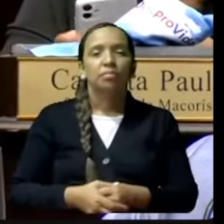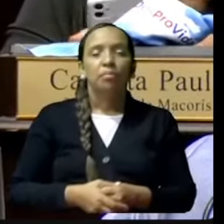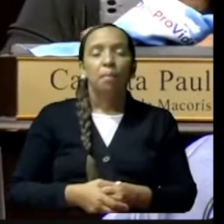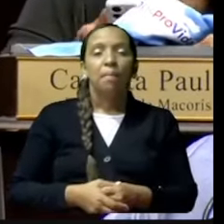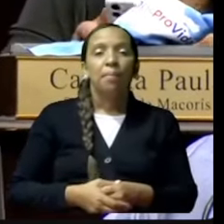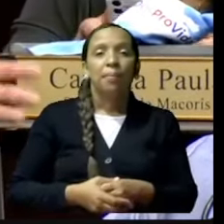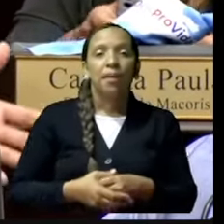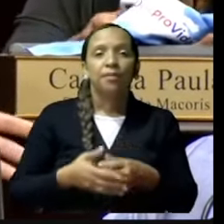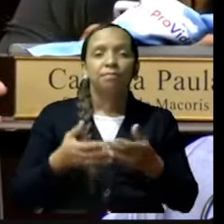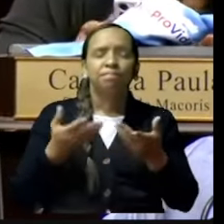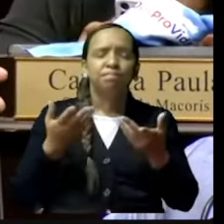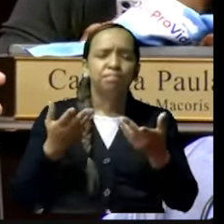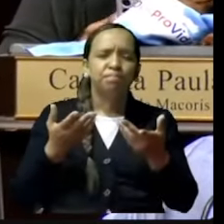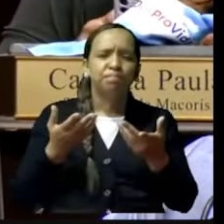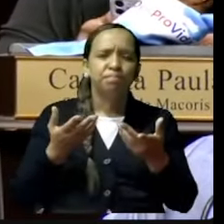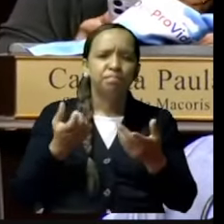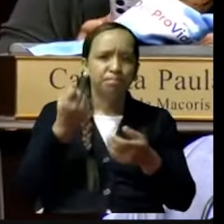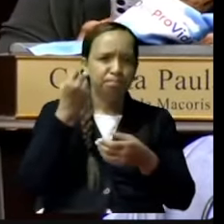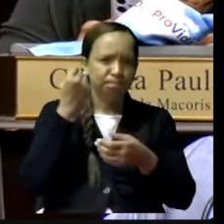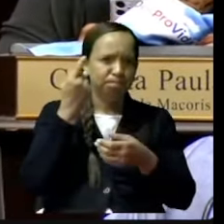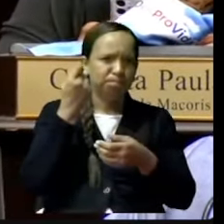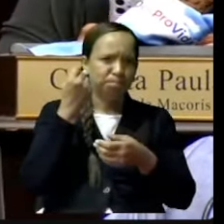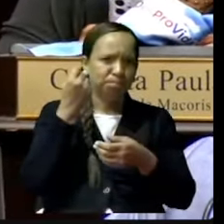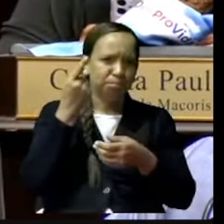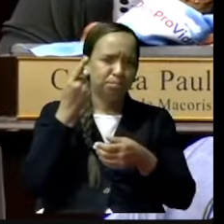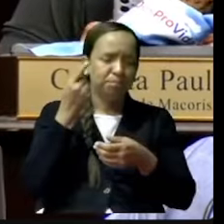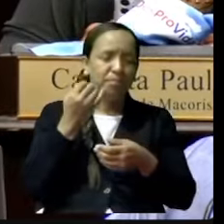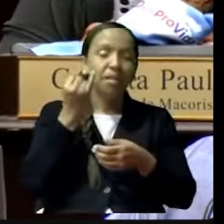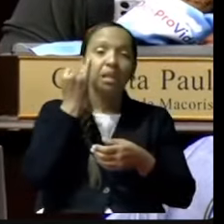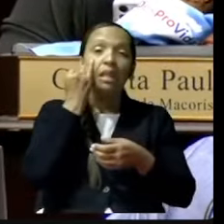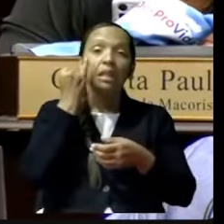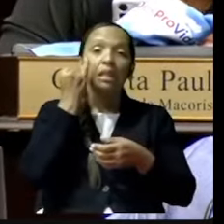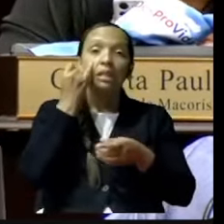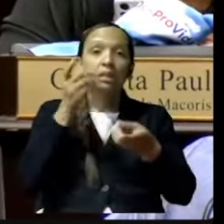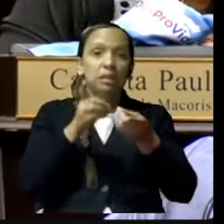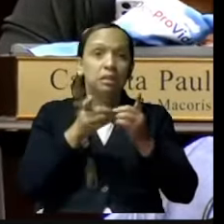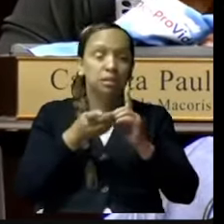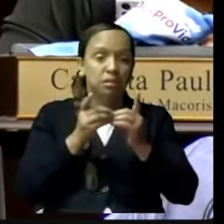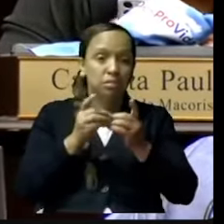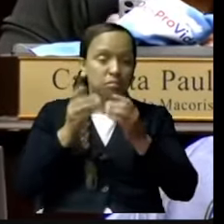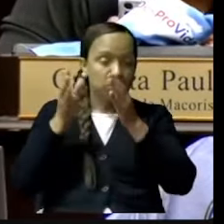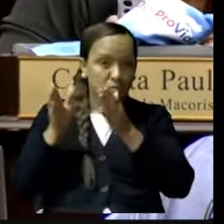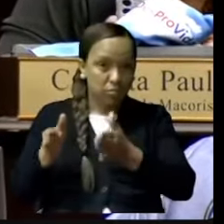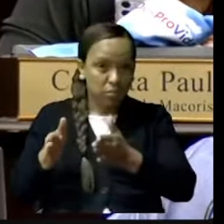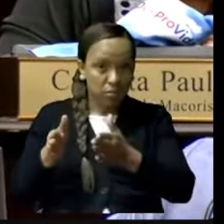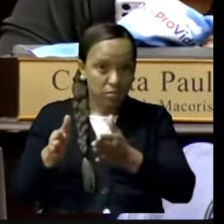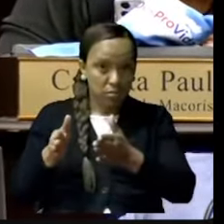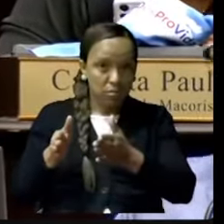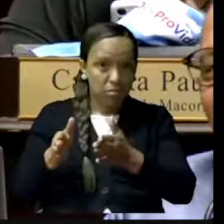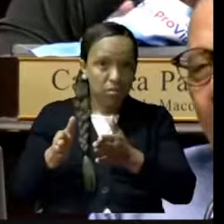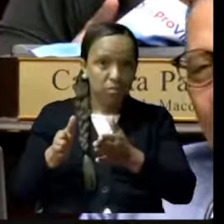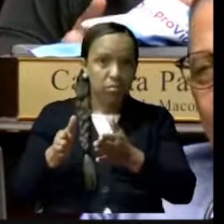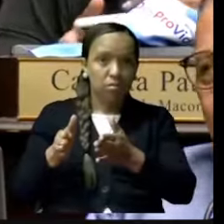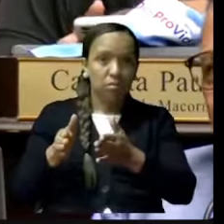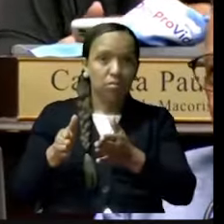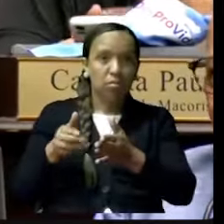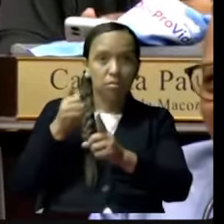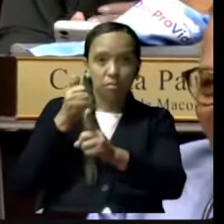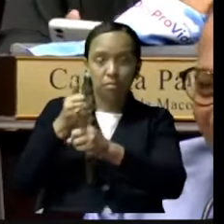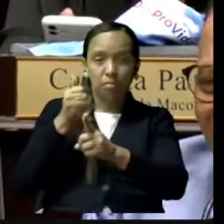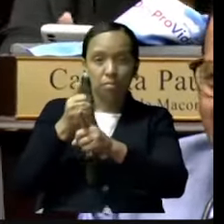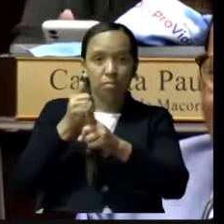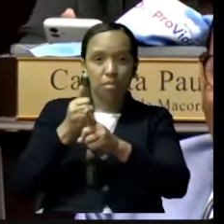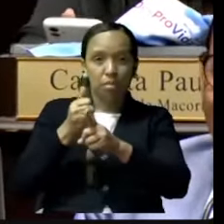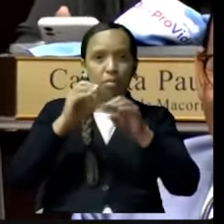que como que se cae de la mata. Si ya tienen un día, ¿para qué otro día? Sabiendo que tenemos